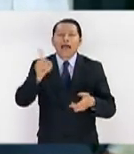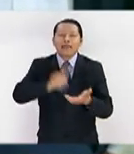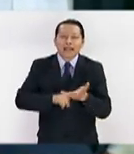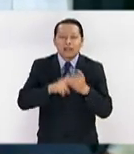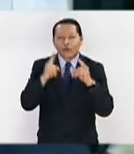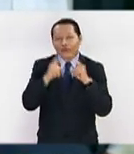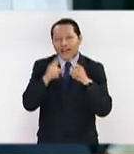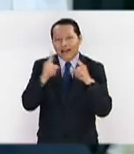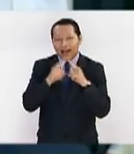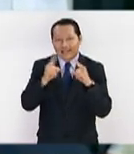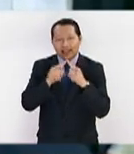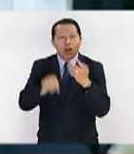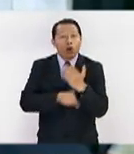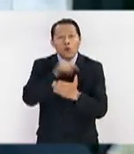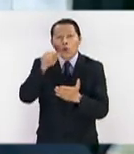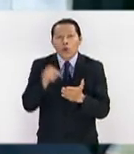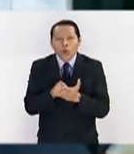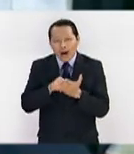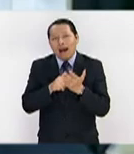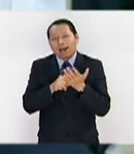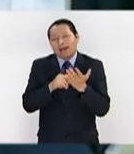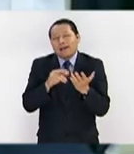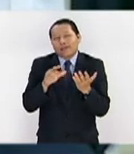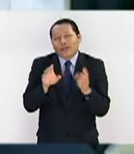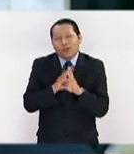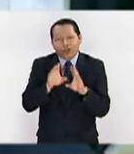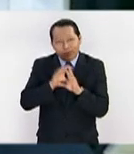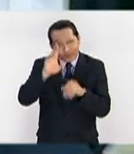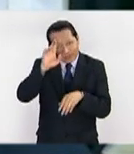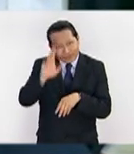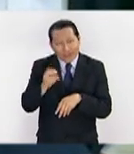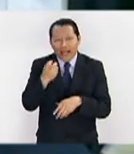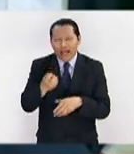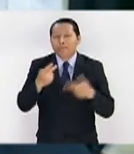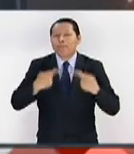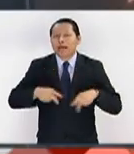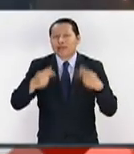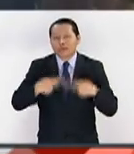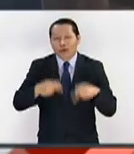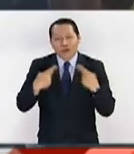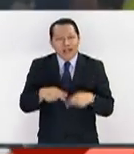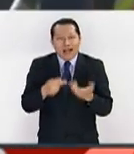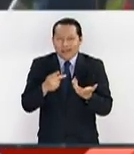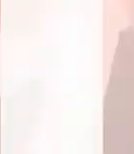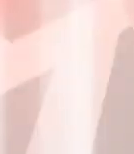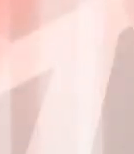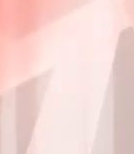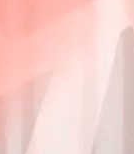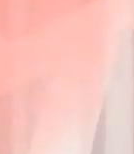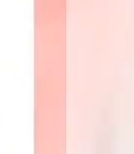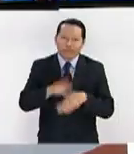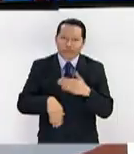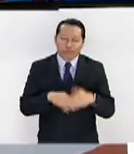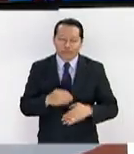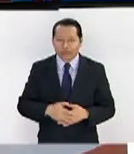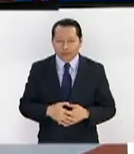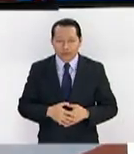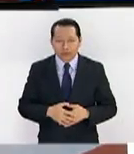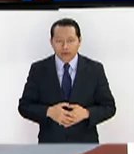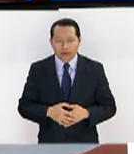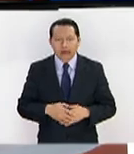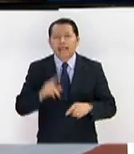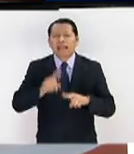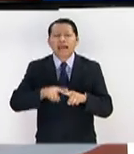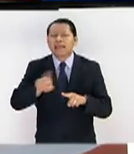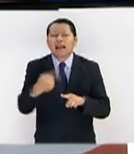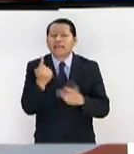iglesia, en un lugar de culto en el que estas personas inocentes fueron abatidas. ¿Quién es